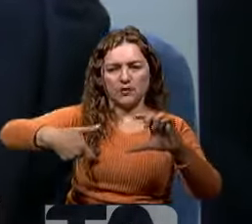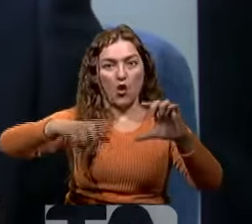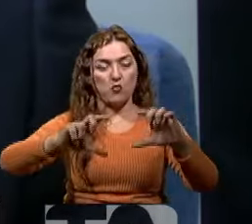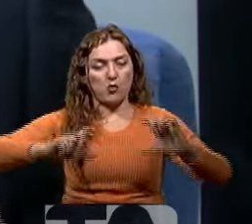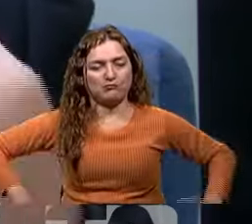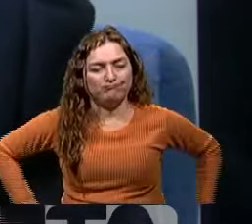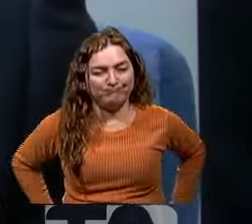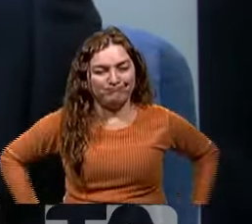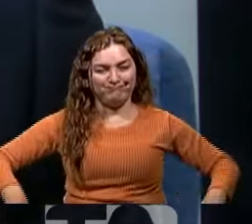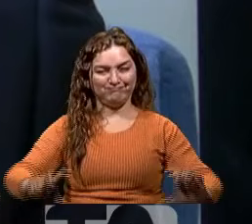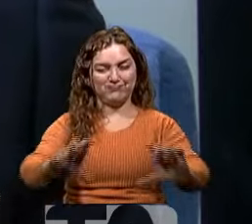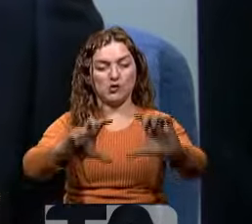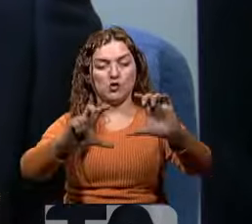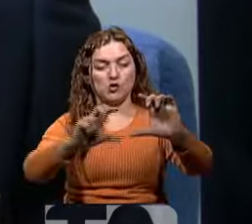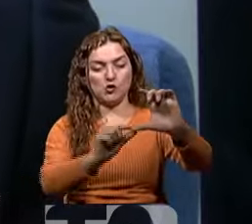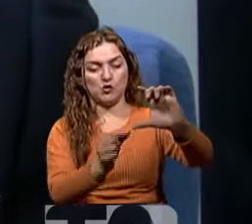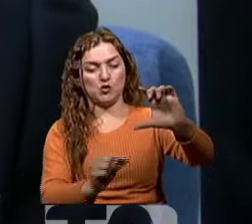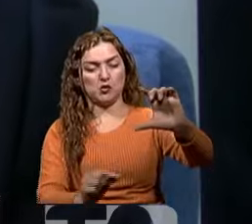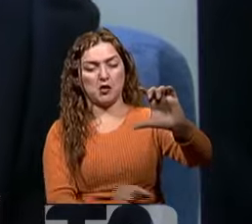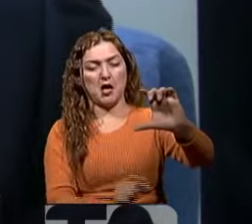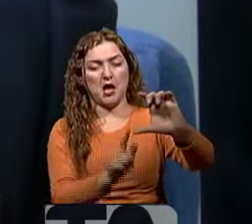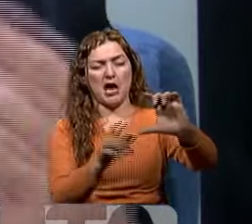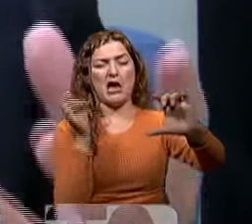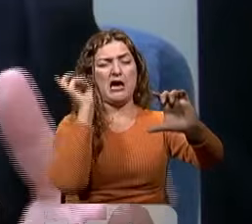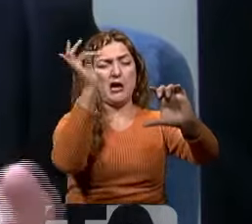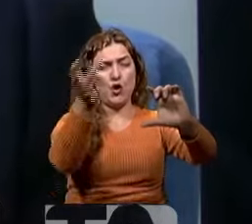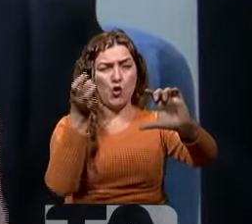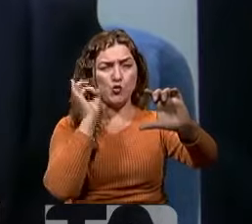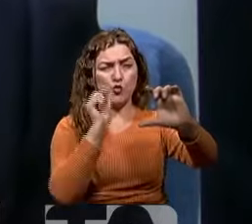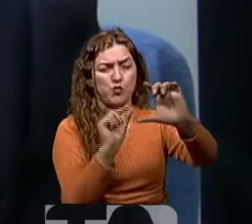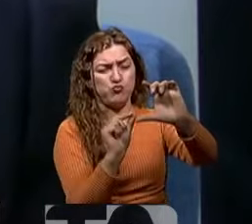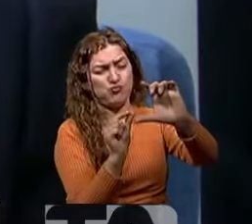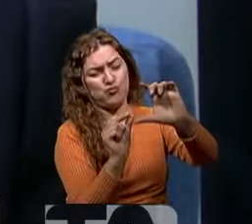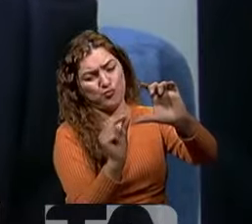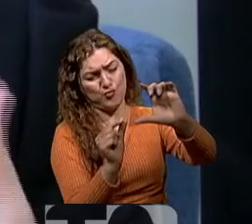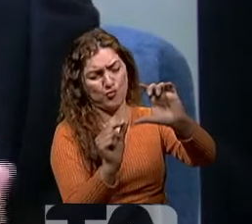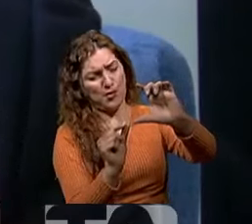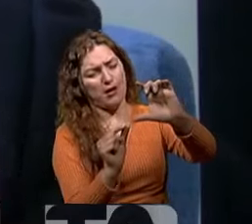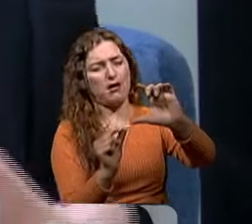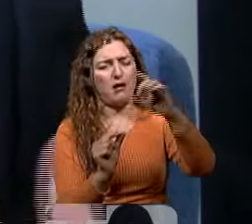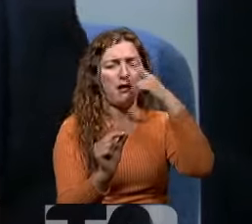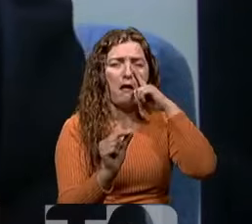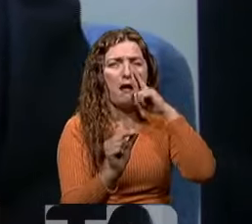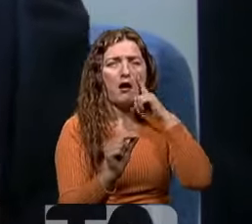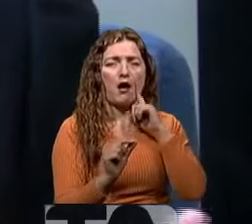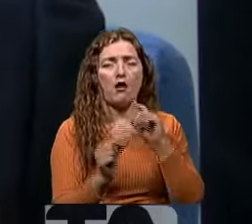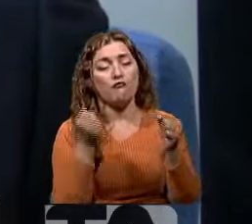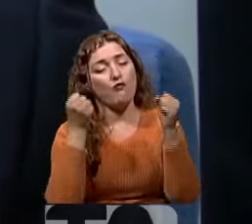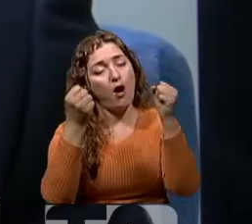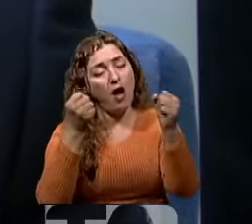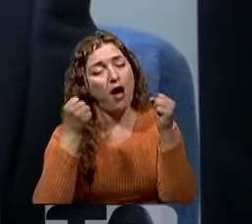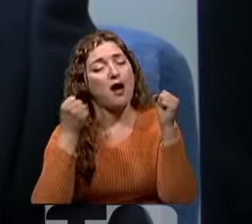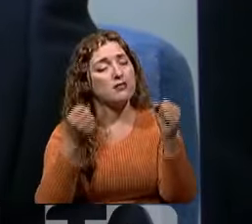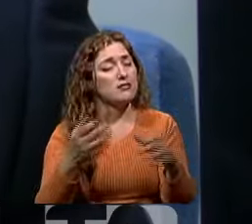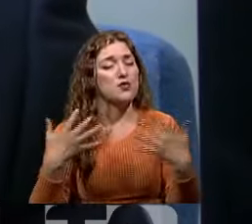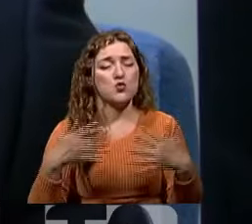estás intentando o estás pasando una piedra, es una de las situaciones más dolorosas que se describen, que son de